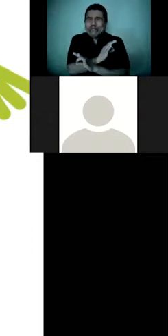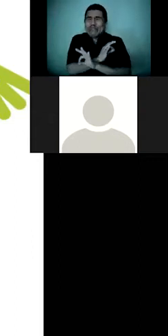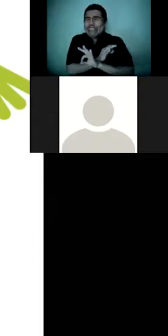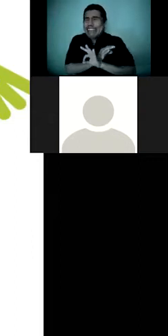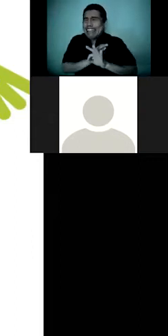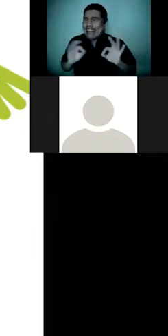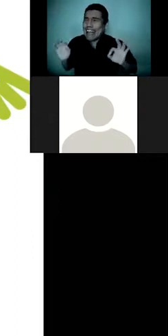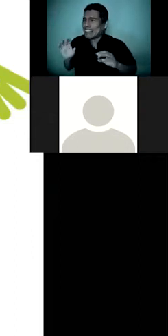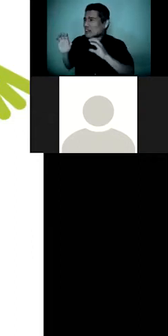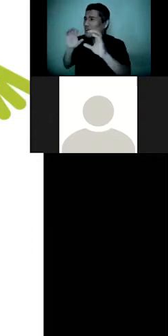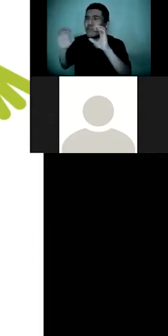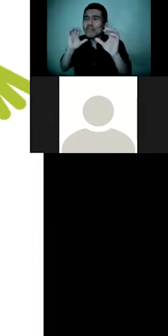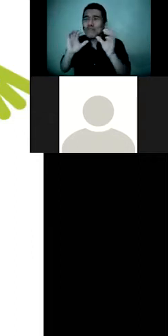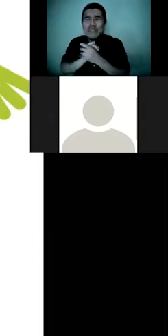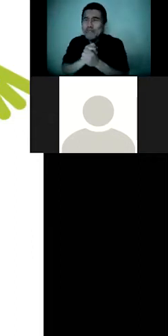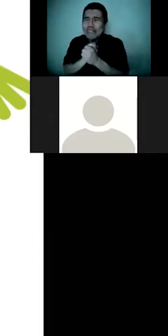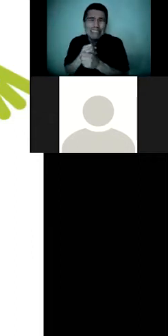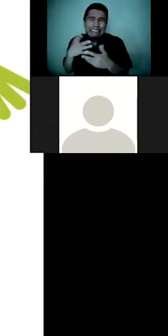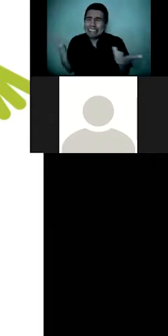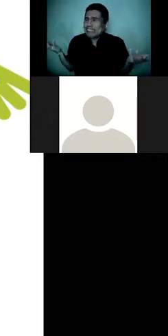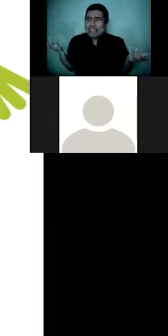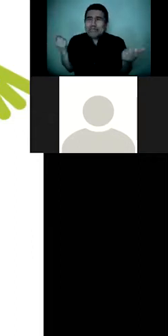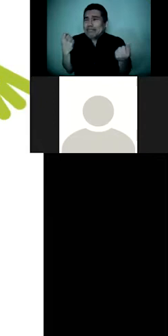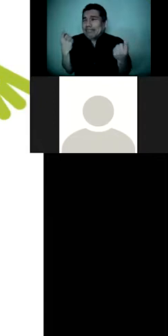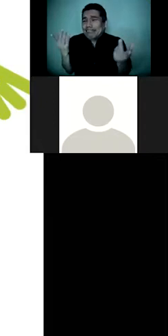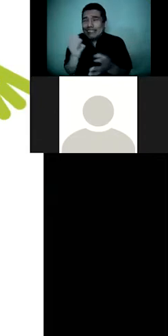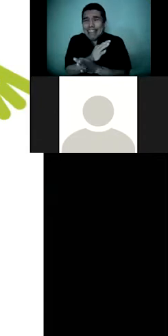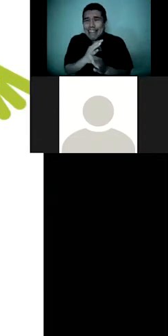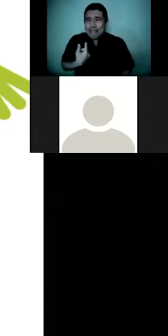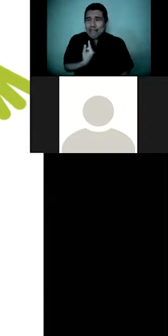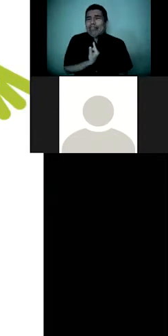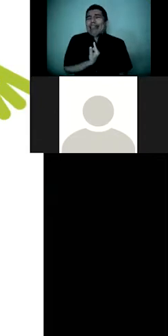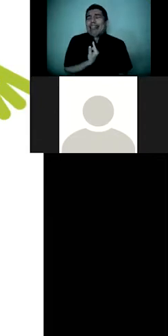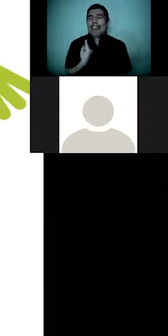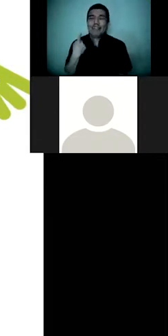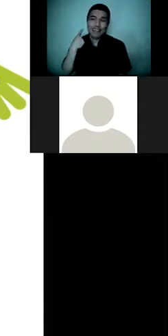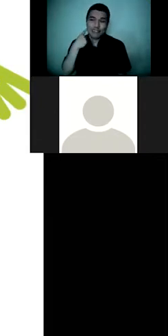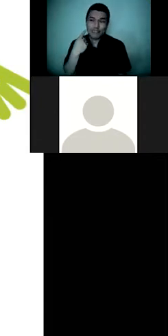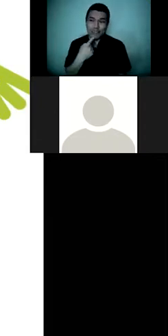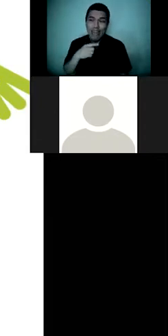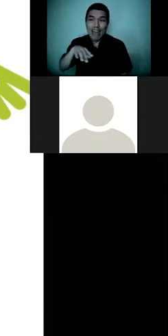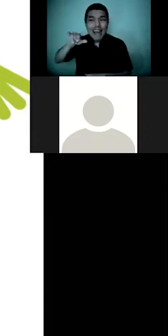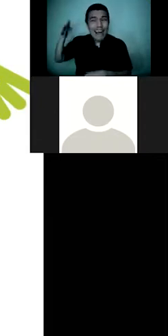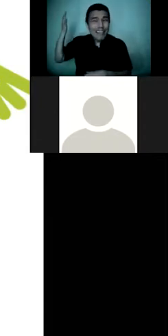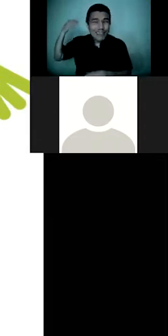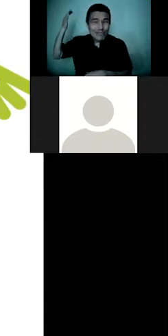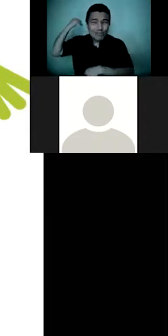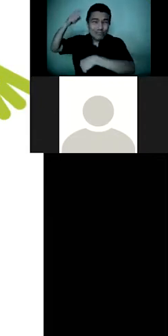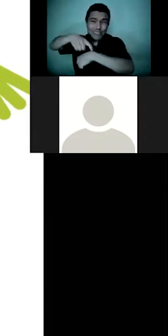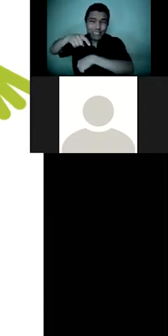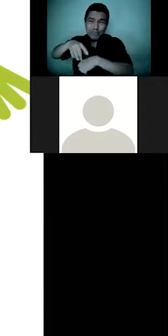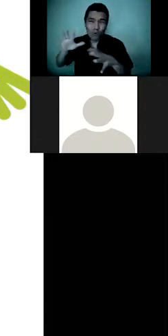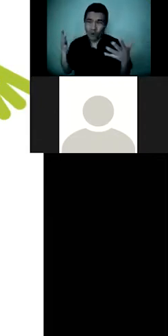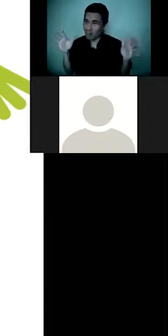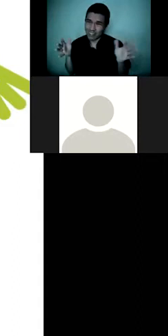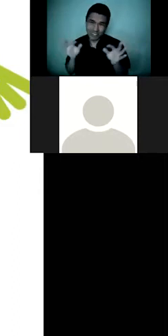el colegio. No me gustó nada. Todo el mundo conversaba y yo nada, no entendía nada de lo que pasaba. Yo estaba solo, el único